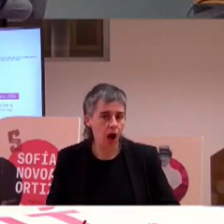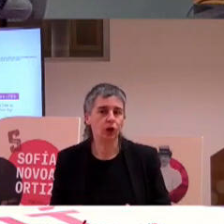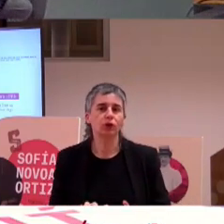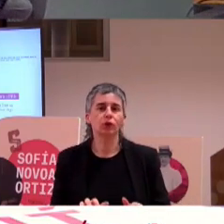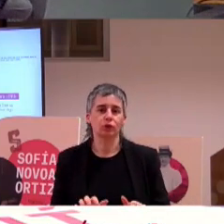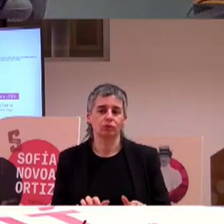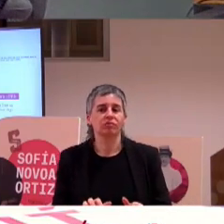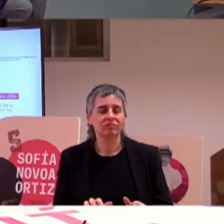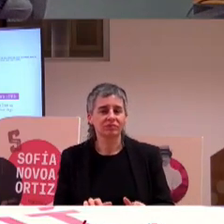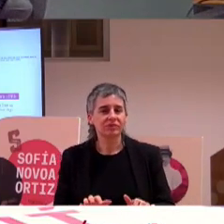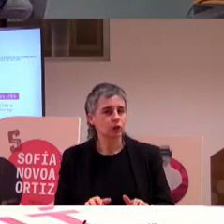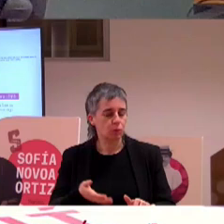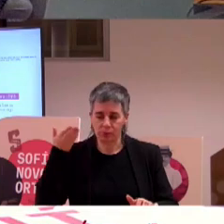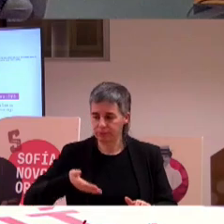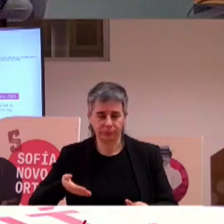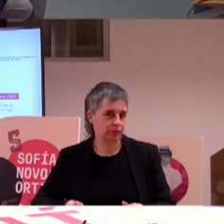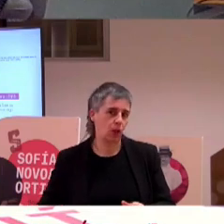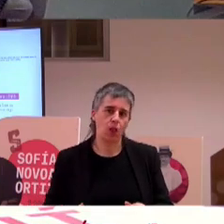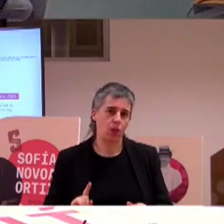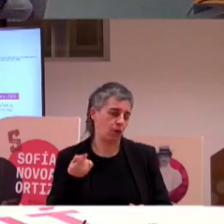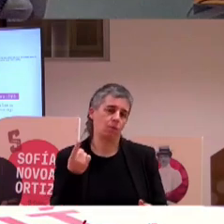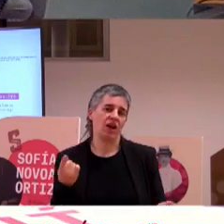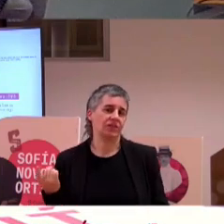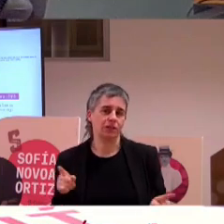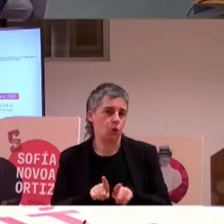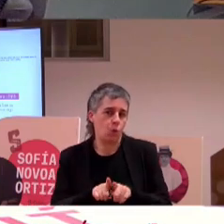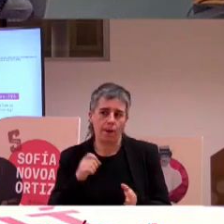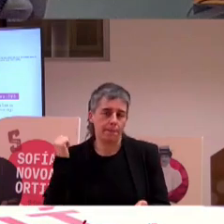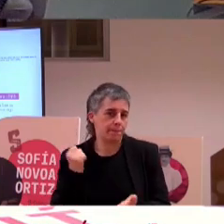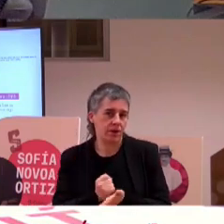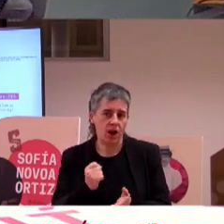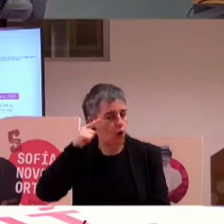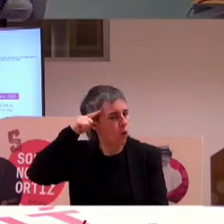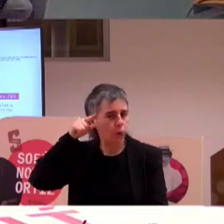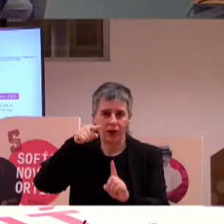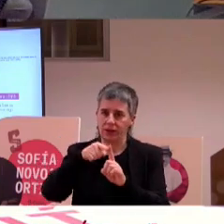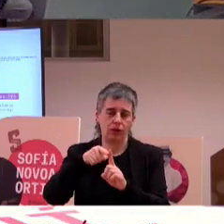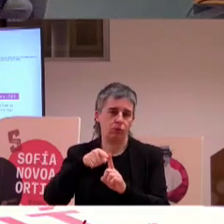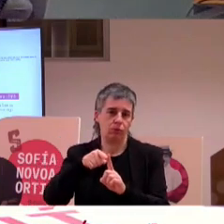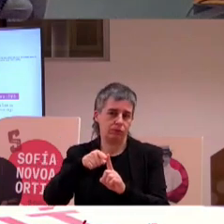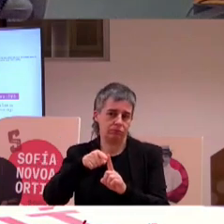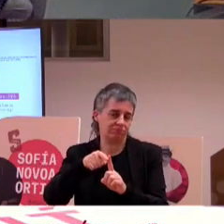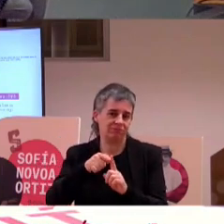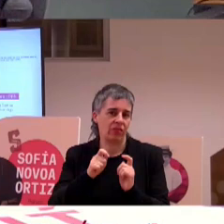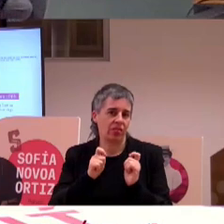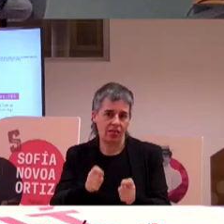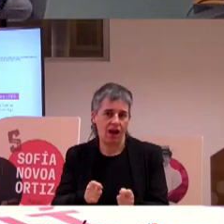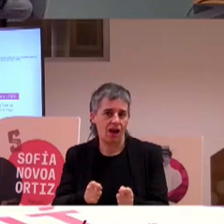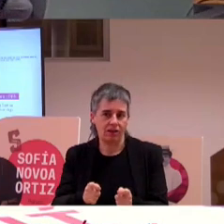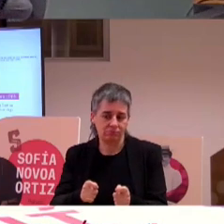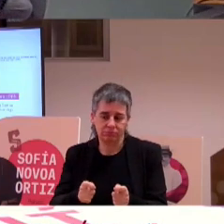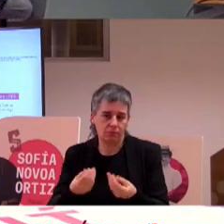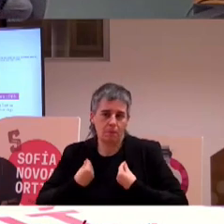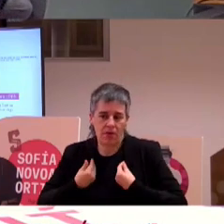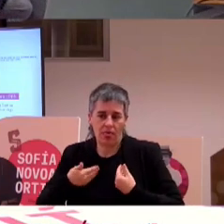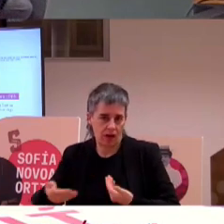convertela, non? Nesa gran concertista. Bueno, pues foi o que alimentou e o que construiu durante toda a súa vida,